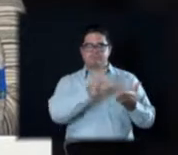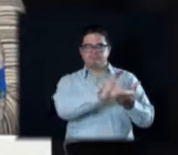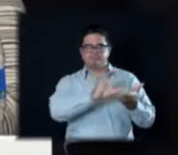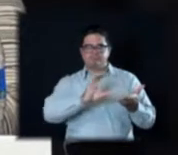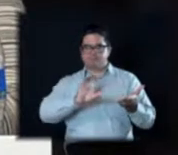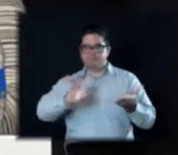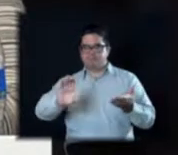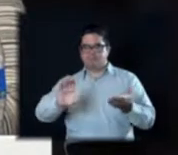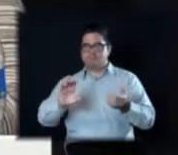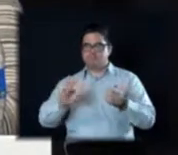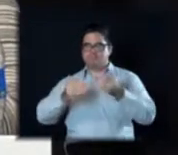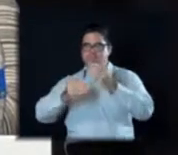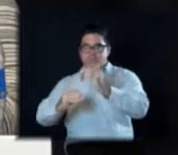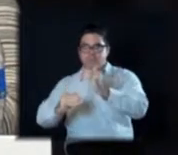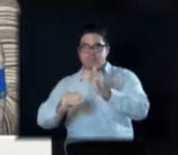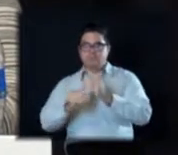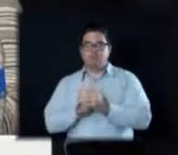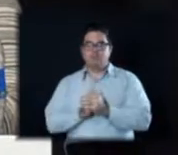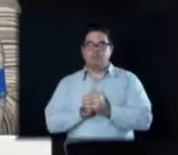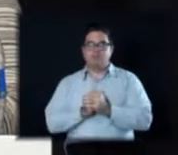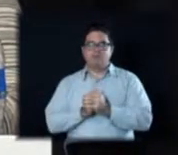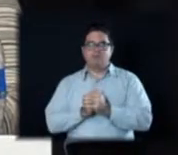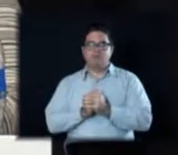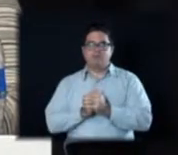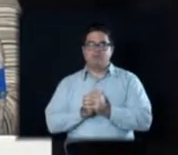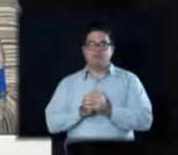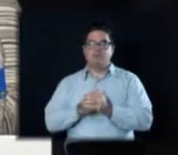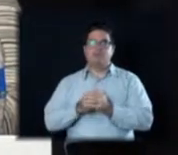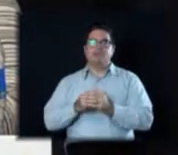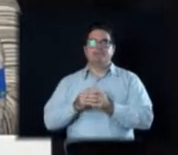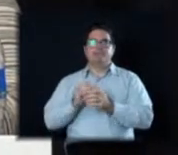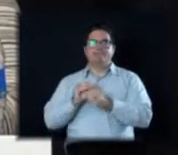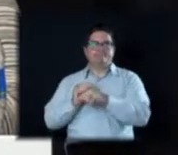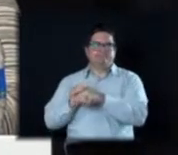es una responsabilidad personal y tiene implicaciones.